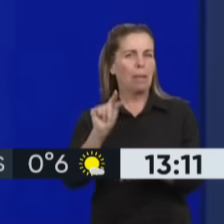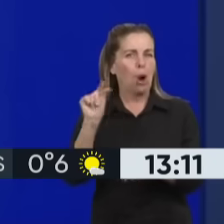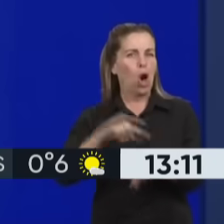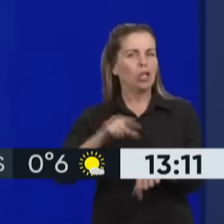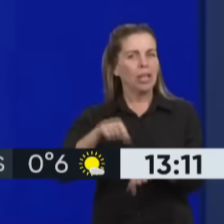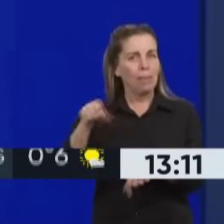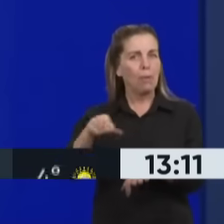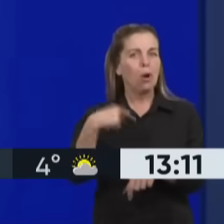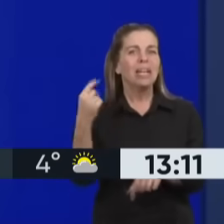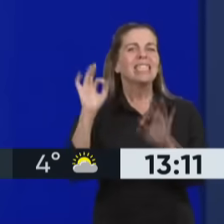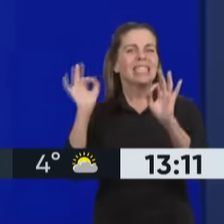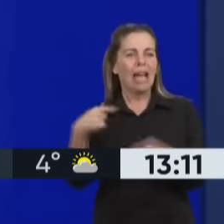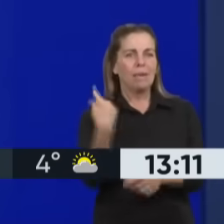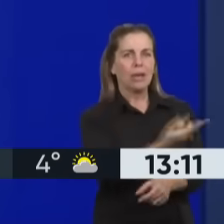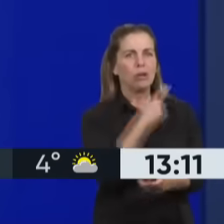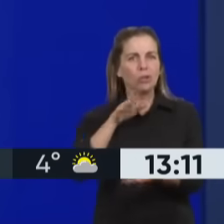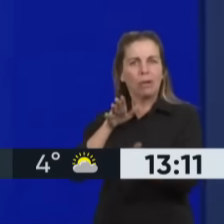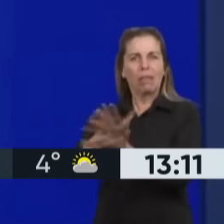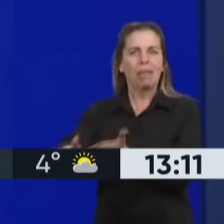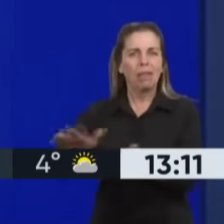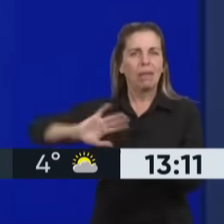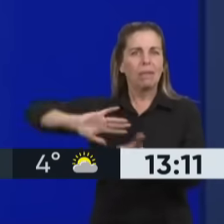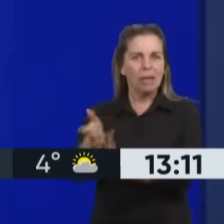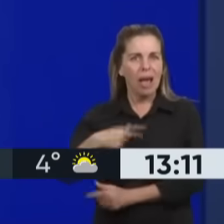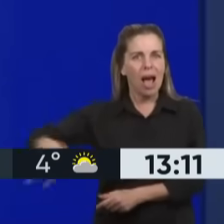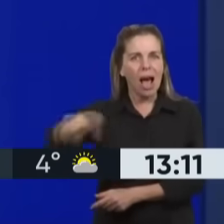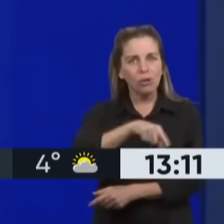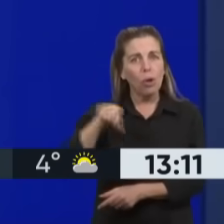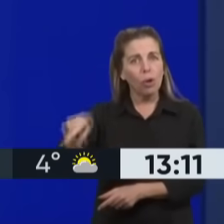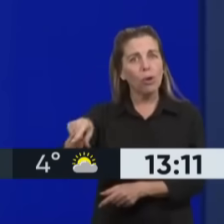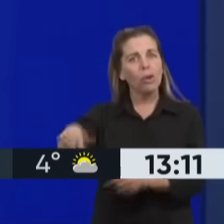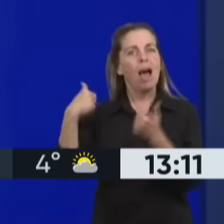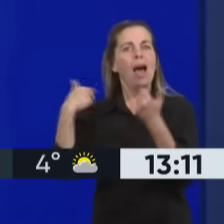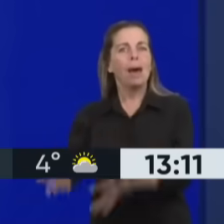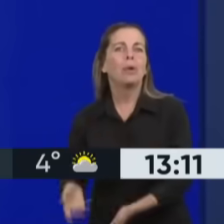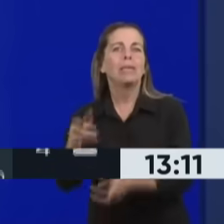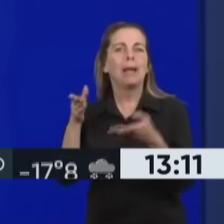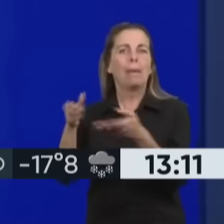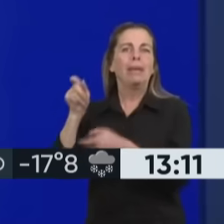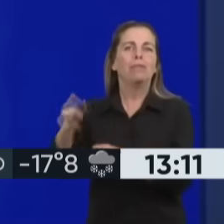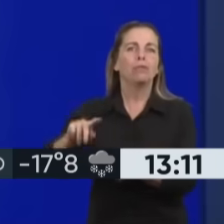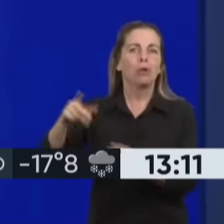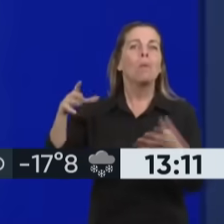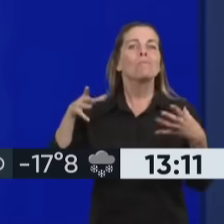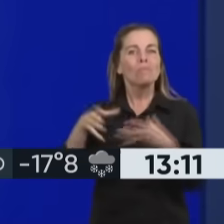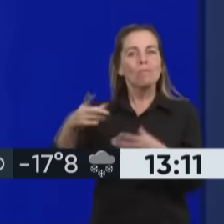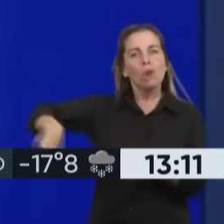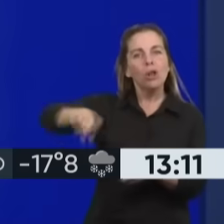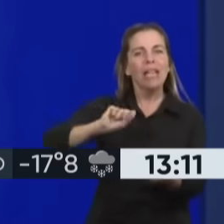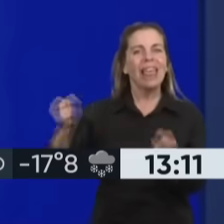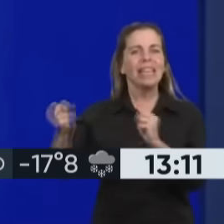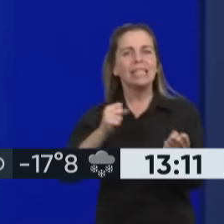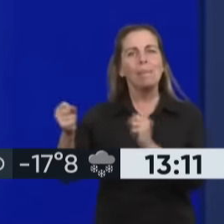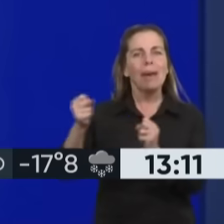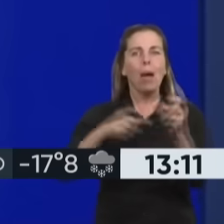arrasar y les vamos a quitar los asientos que hoy utilizan para su propio beneficio. Por eso están desesperados, echando mano a